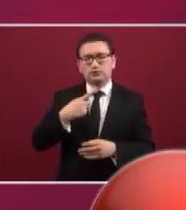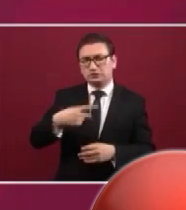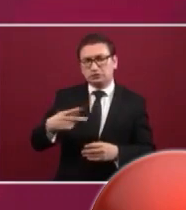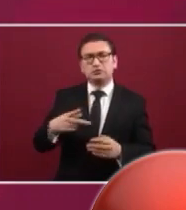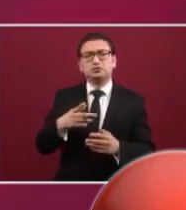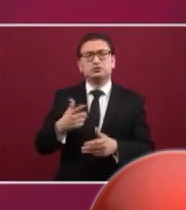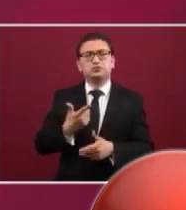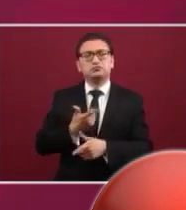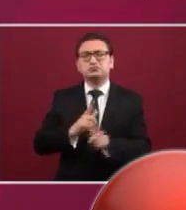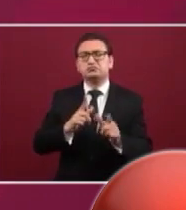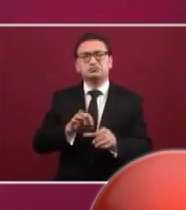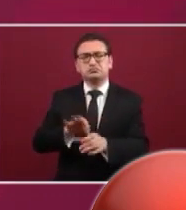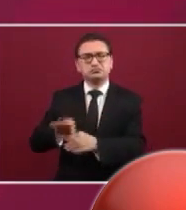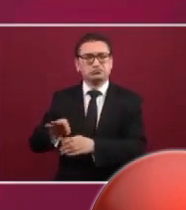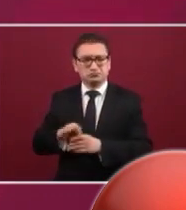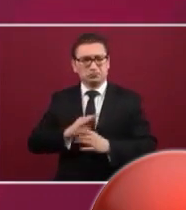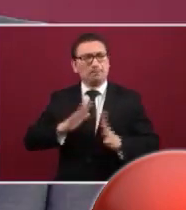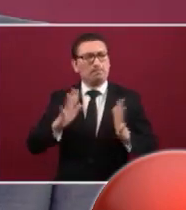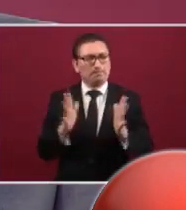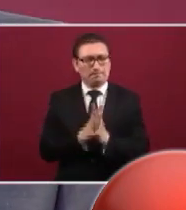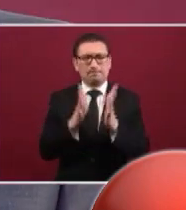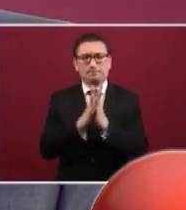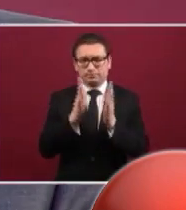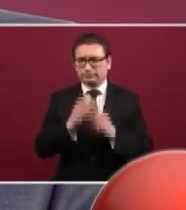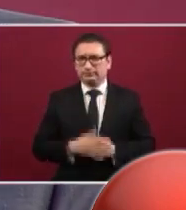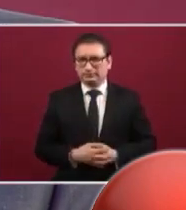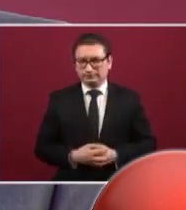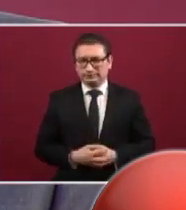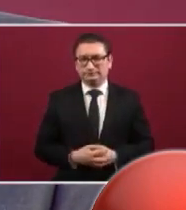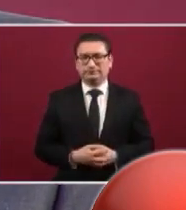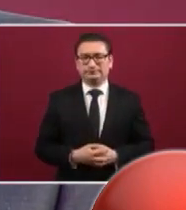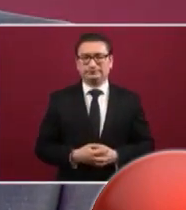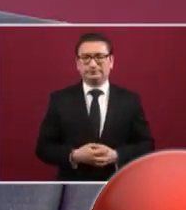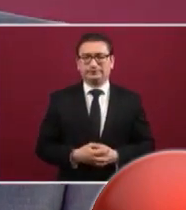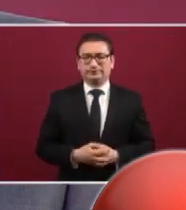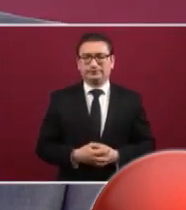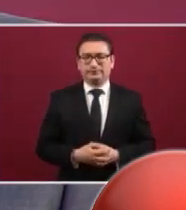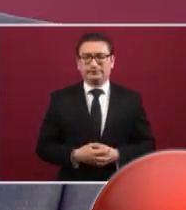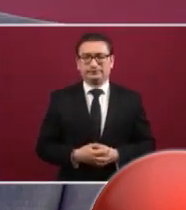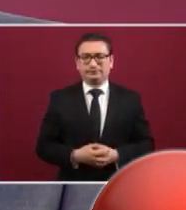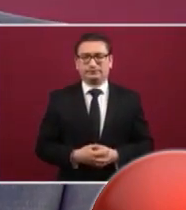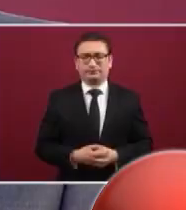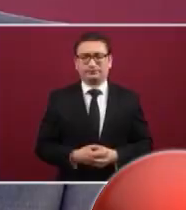participativa. Entonces, es todo lo que